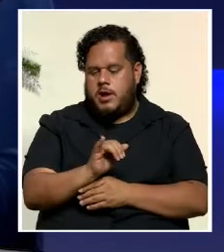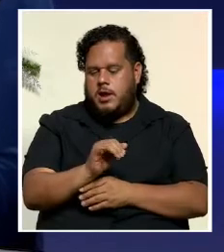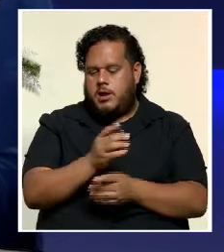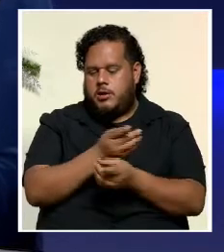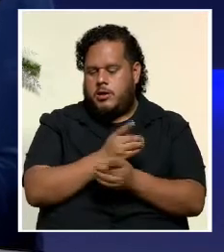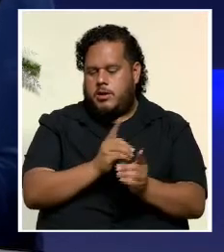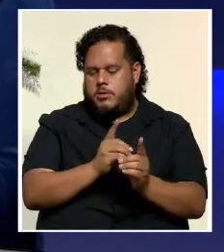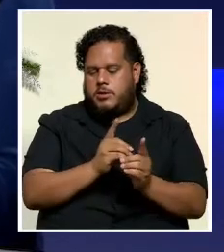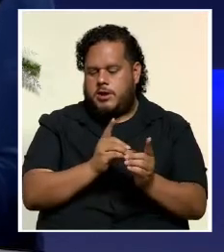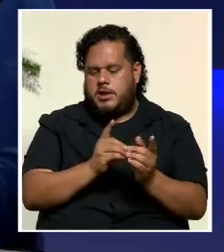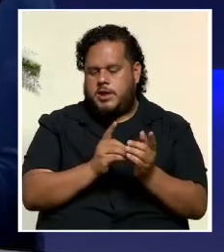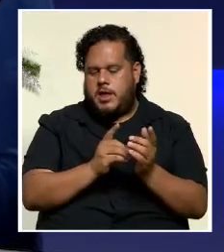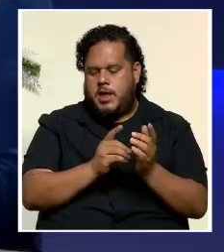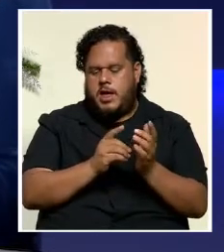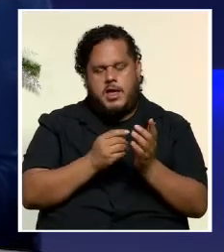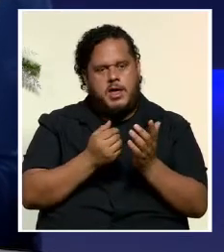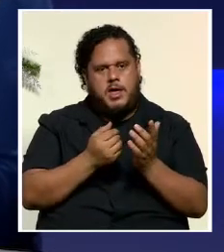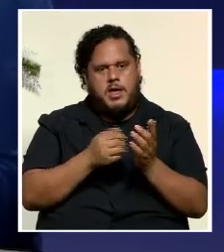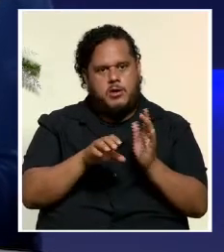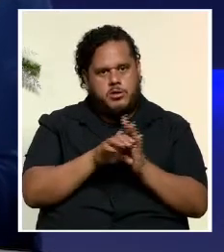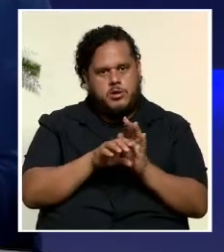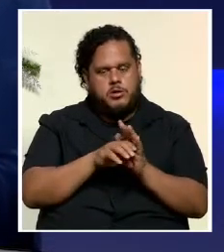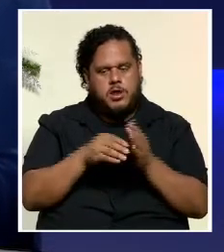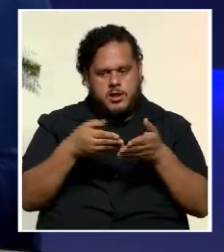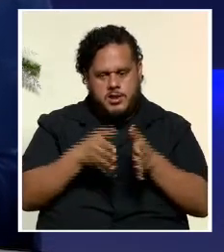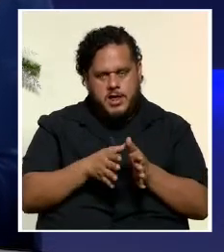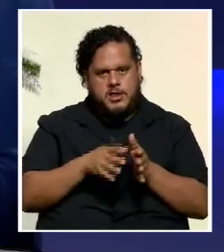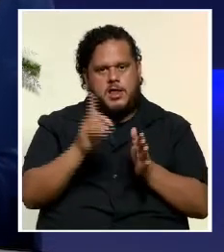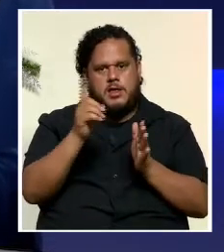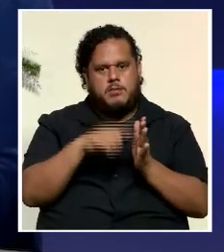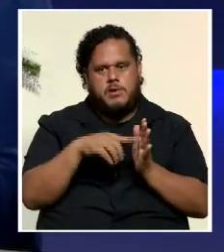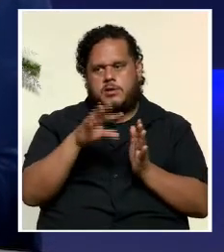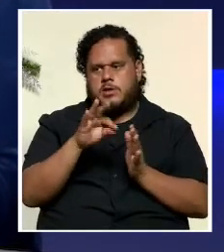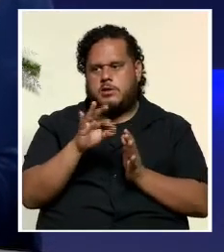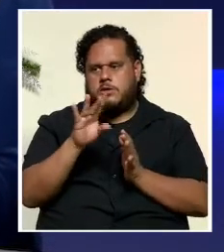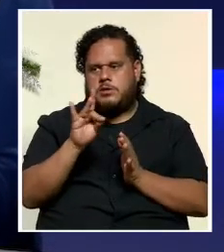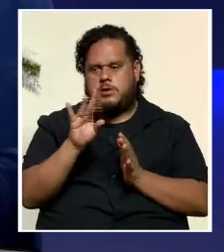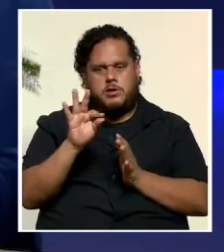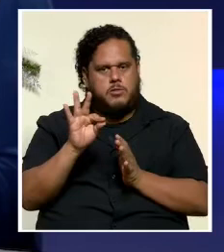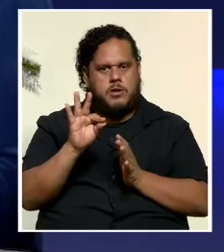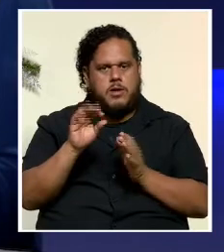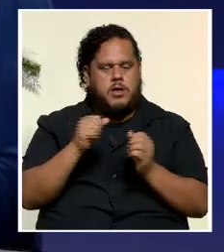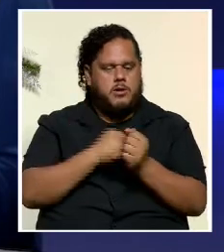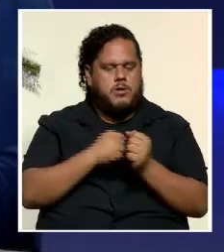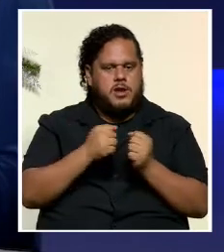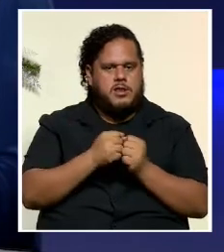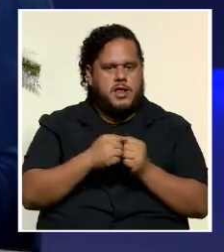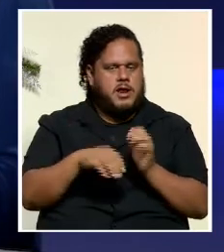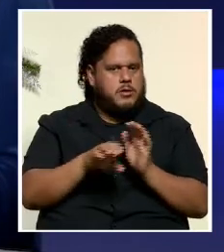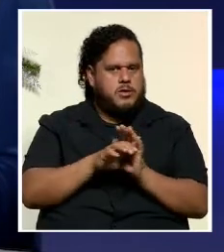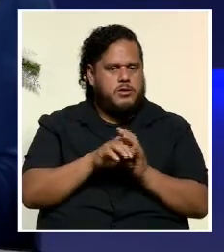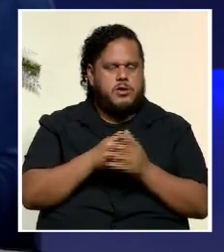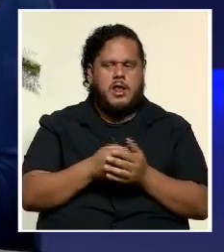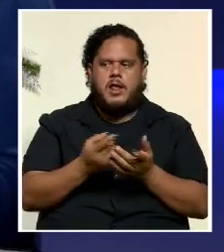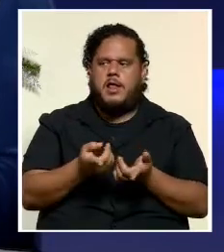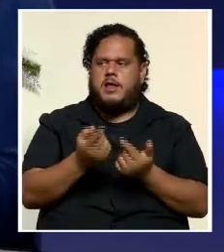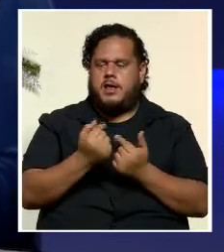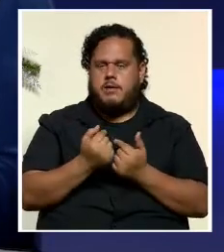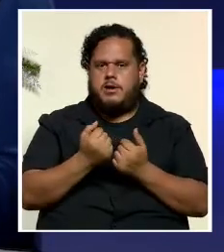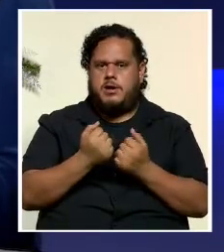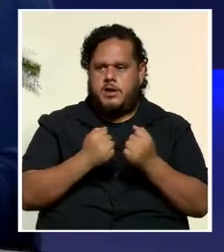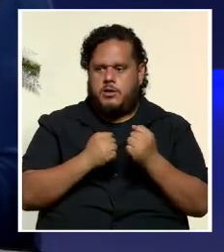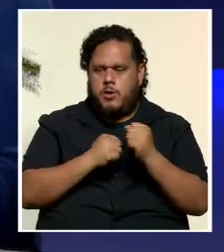constitucional nace plenamente a partir de 1989 con la Sala Constitucional, que ha venido a restablecer